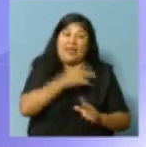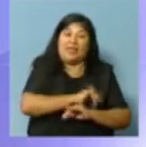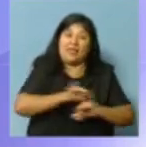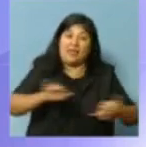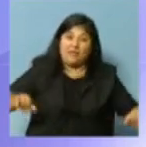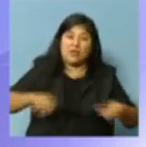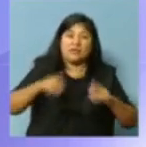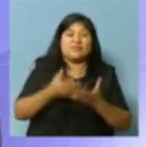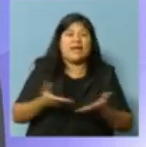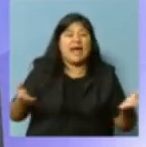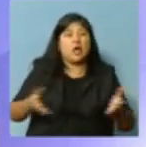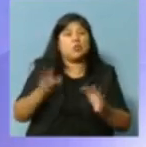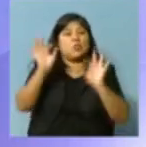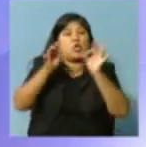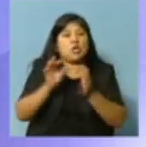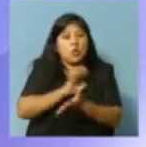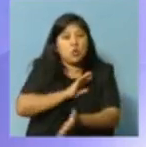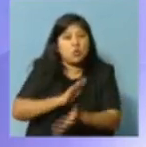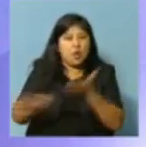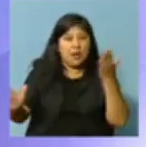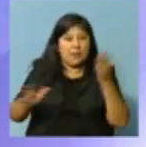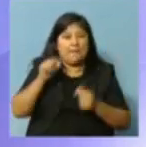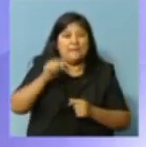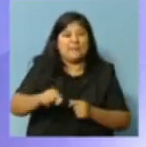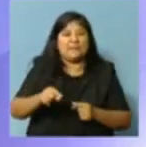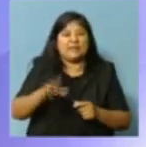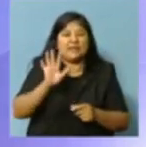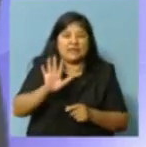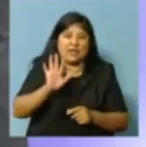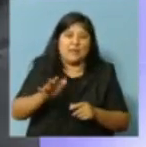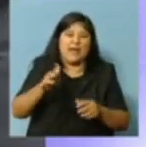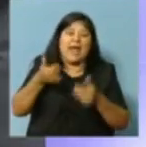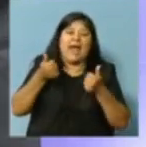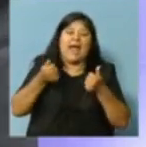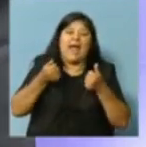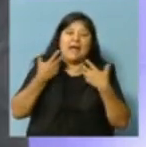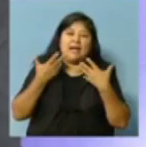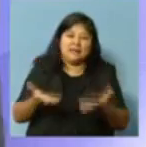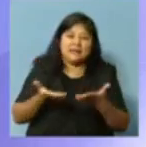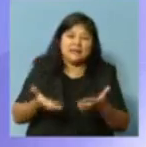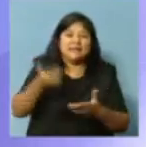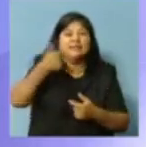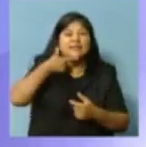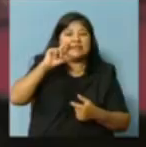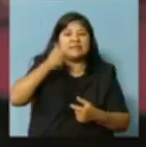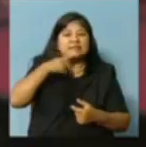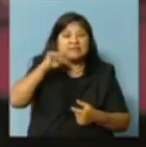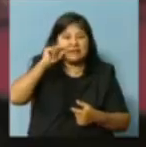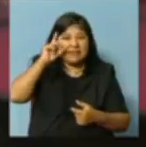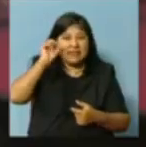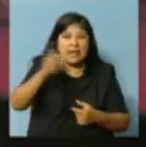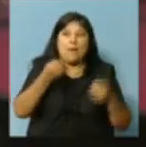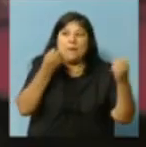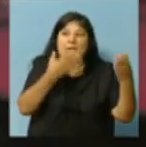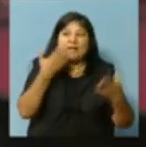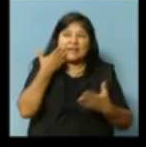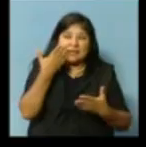también a nivel nacional ministro finocchiaro cómo le va muy buenas tardes gracias por esta comunicación